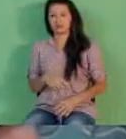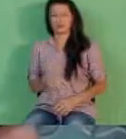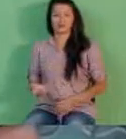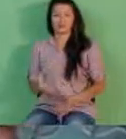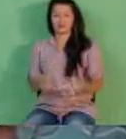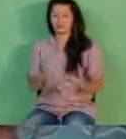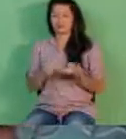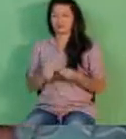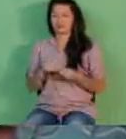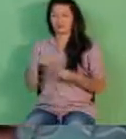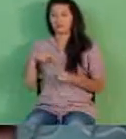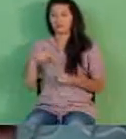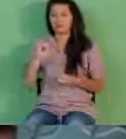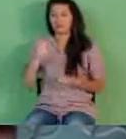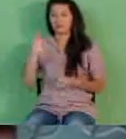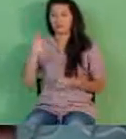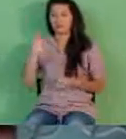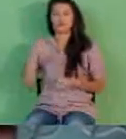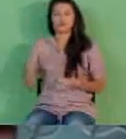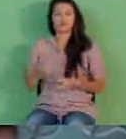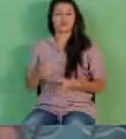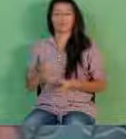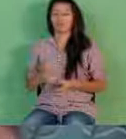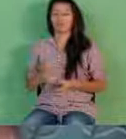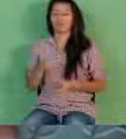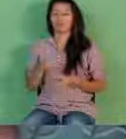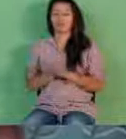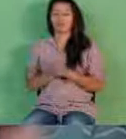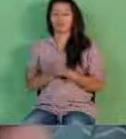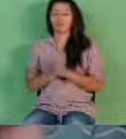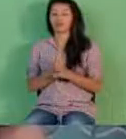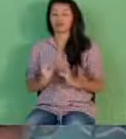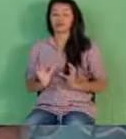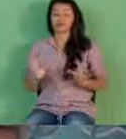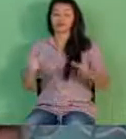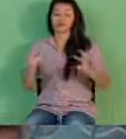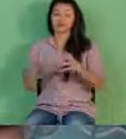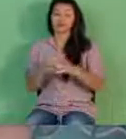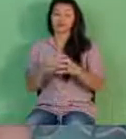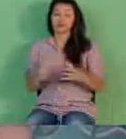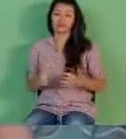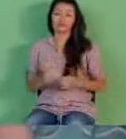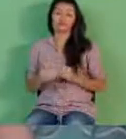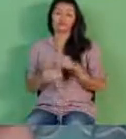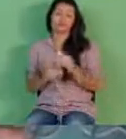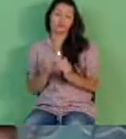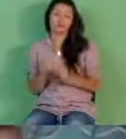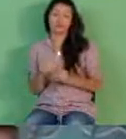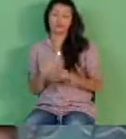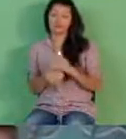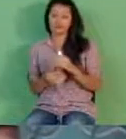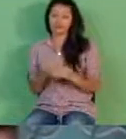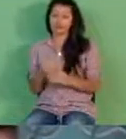y todo ese niño es un niño que no va a tener una Navidad completa Sí porque va a estar en proceso de recuperación y de aquí